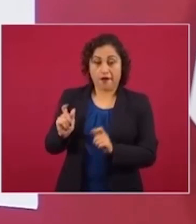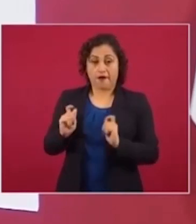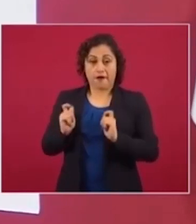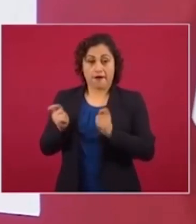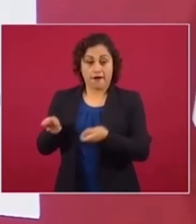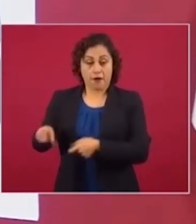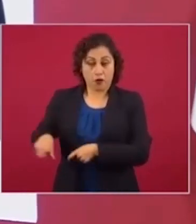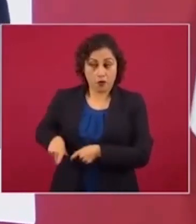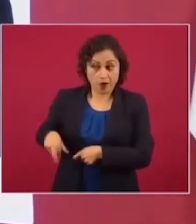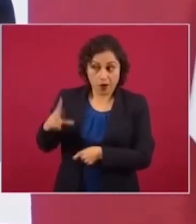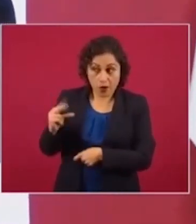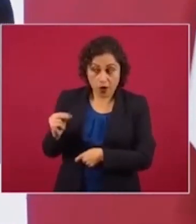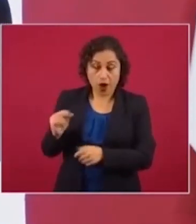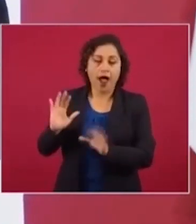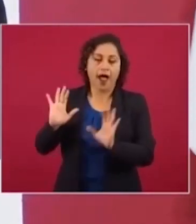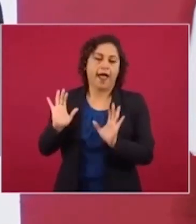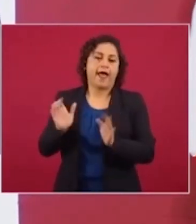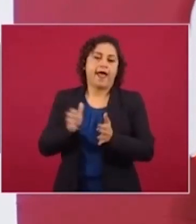No cobraba